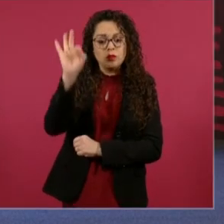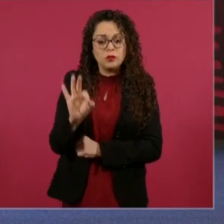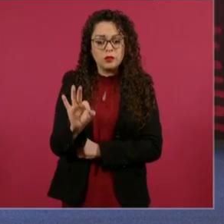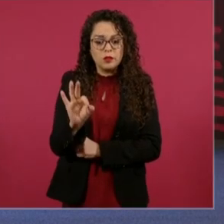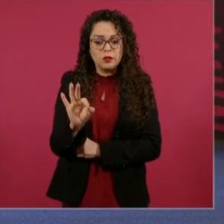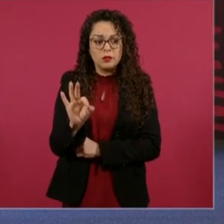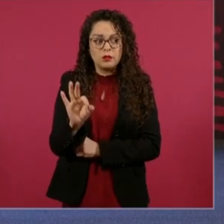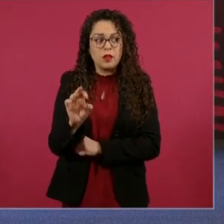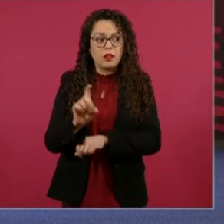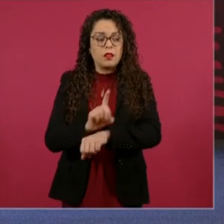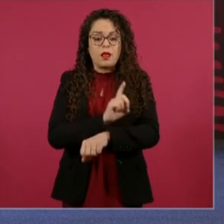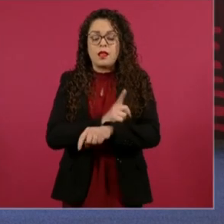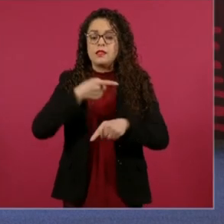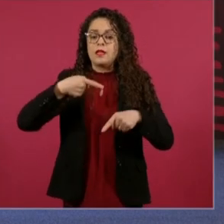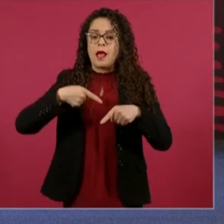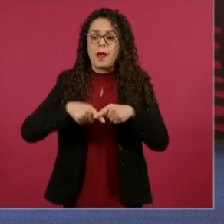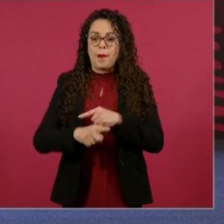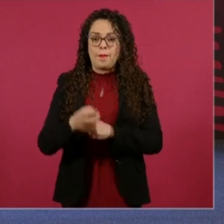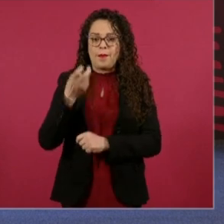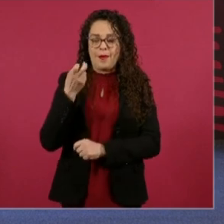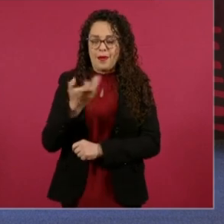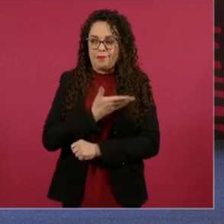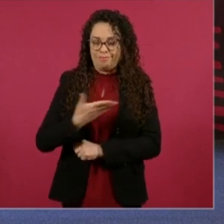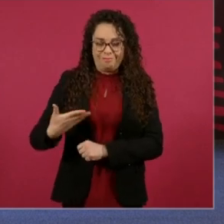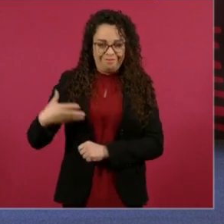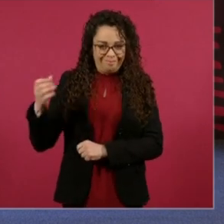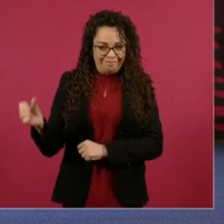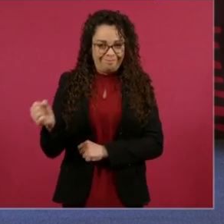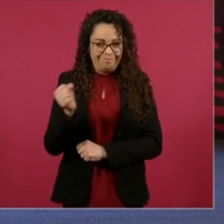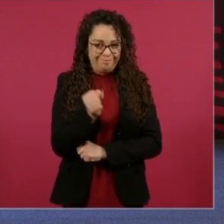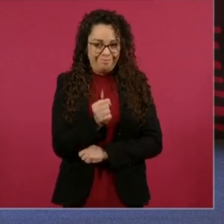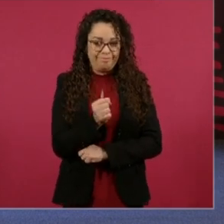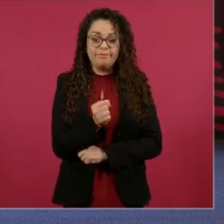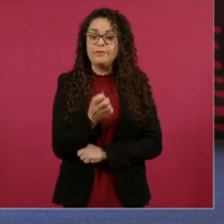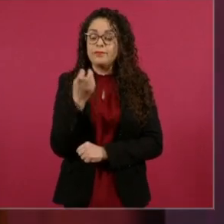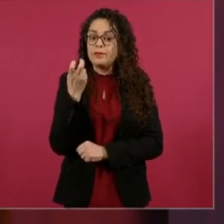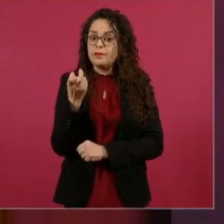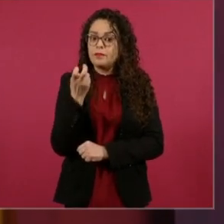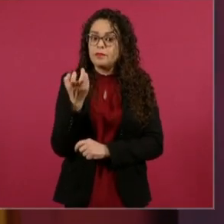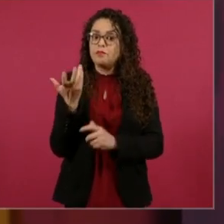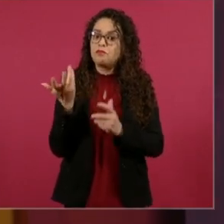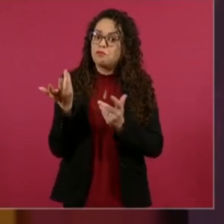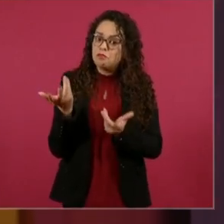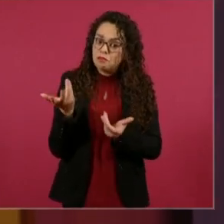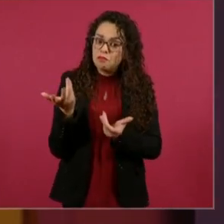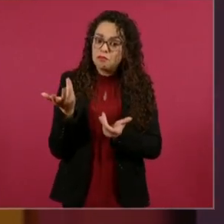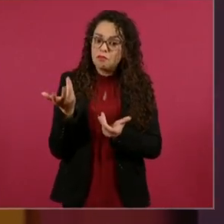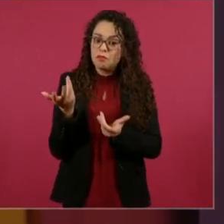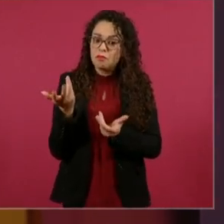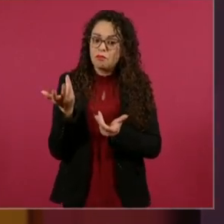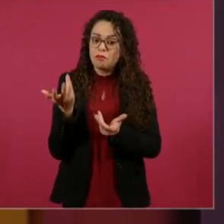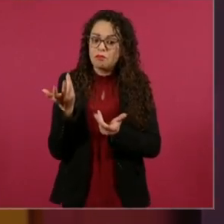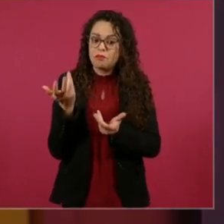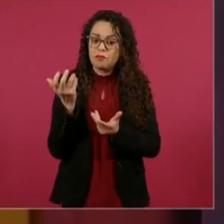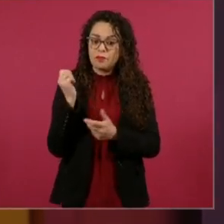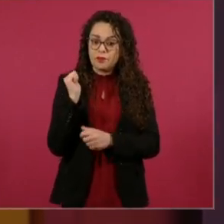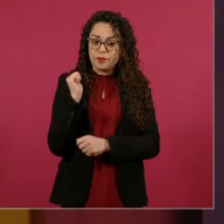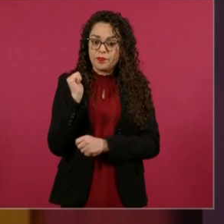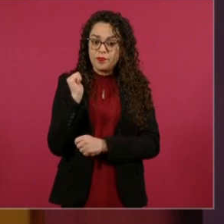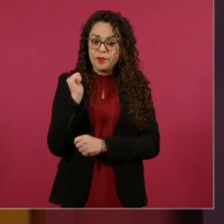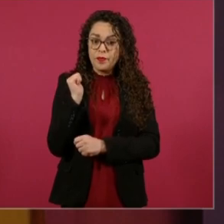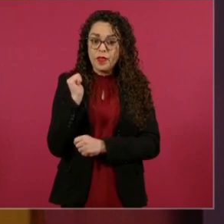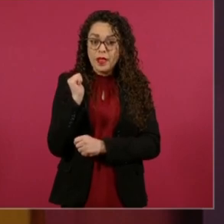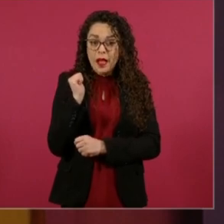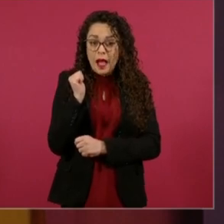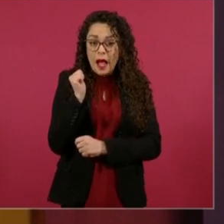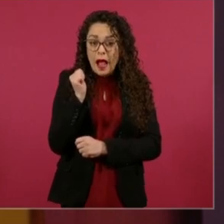45.5% desde el inicio de la administración. Es un delito que casi no tiene cifra negra, así que seguimos